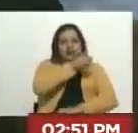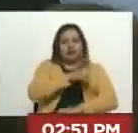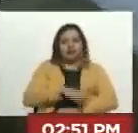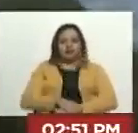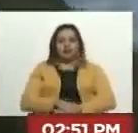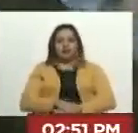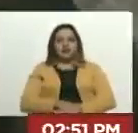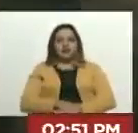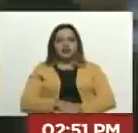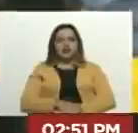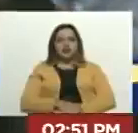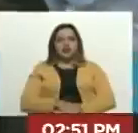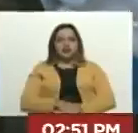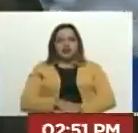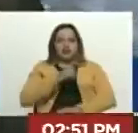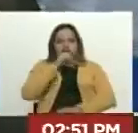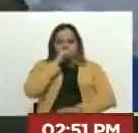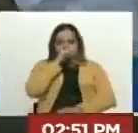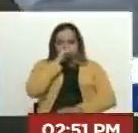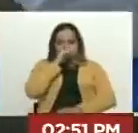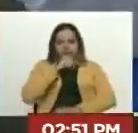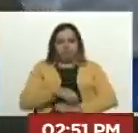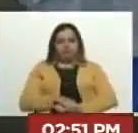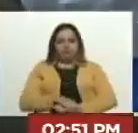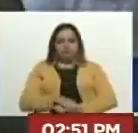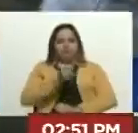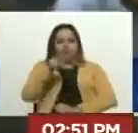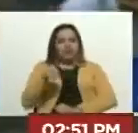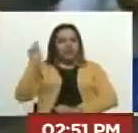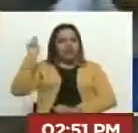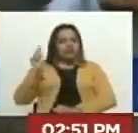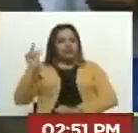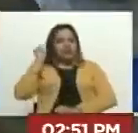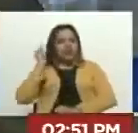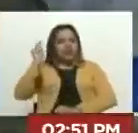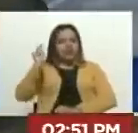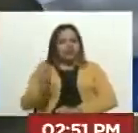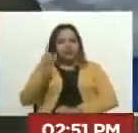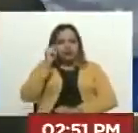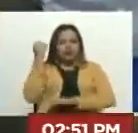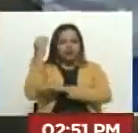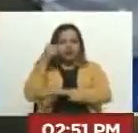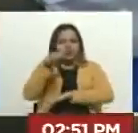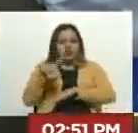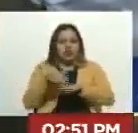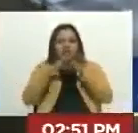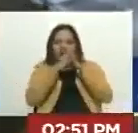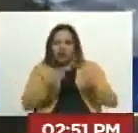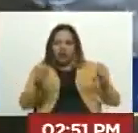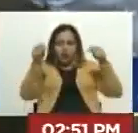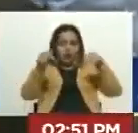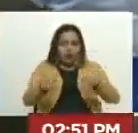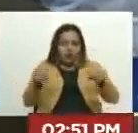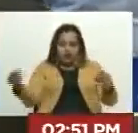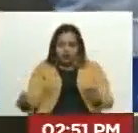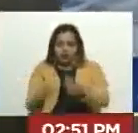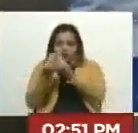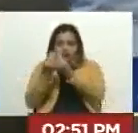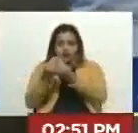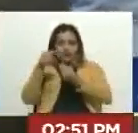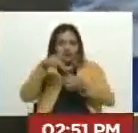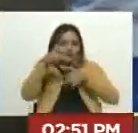miembro diputados, diputadas, colegas, parlamentarios, y a todos los que hoy nos acompañan en esta